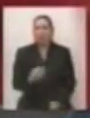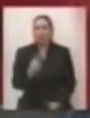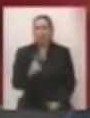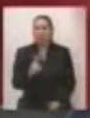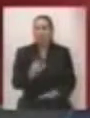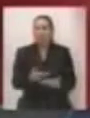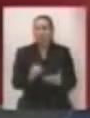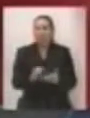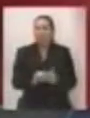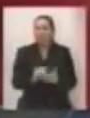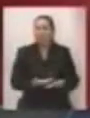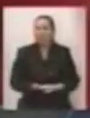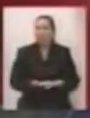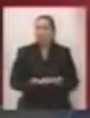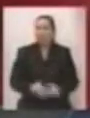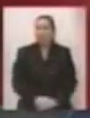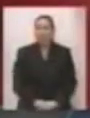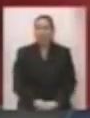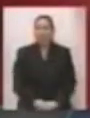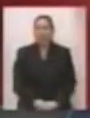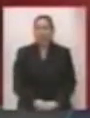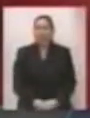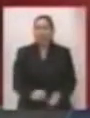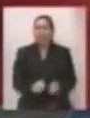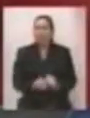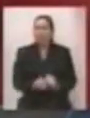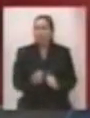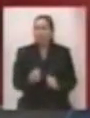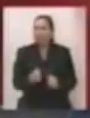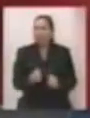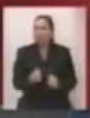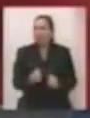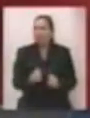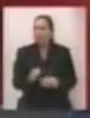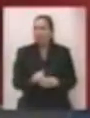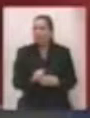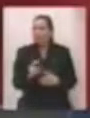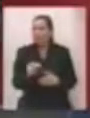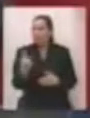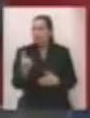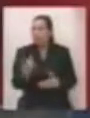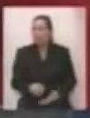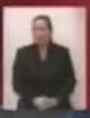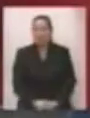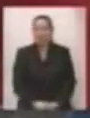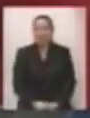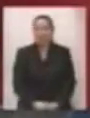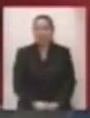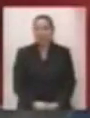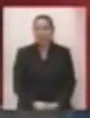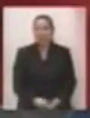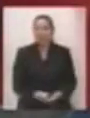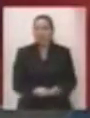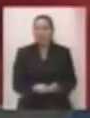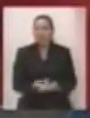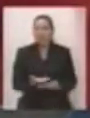tocar elementos que conlleven a convertirlo como una situación aplicable y no solamente como el